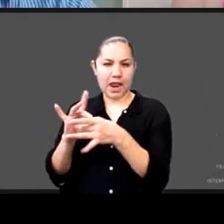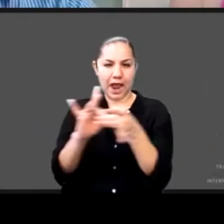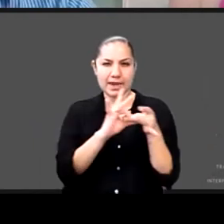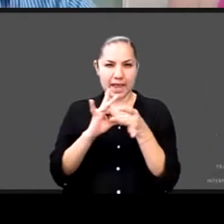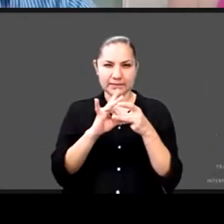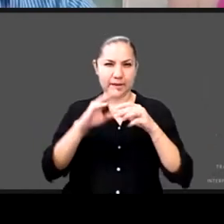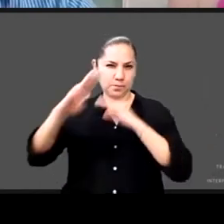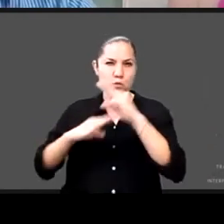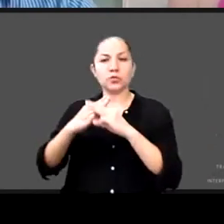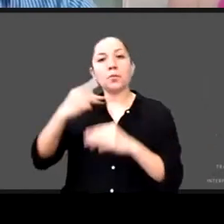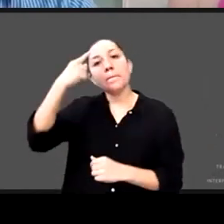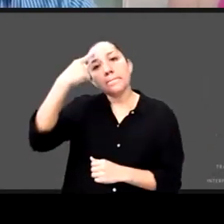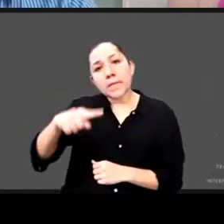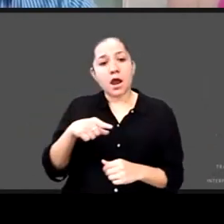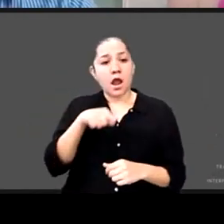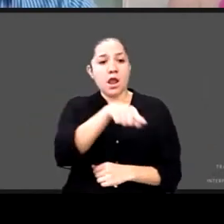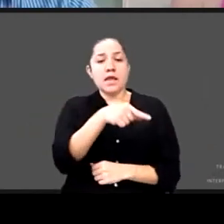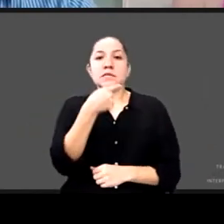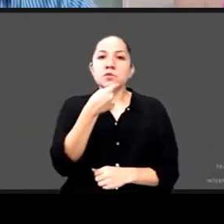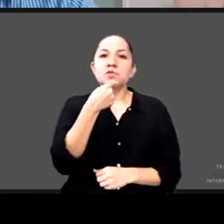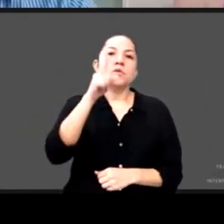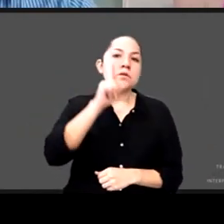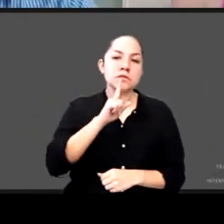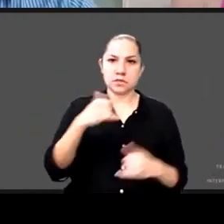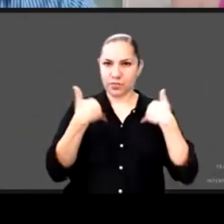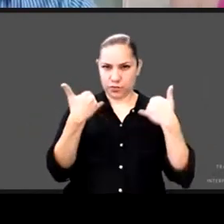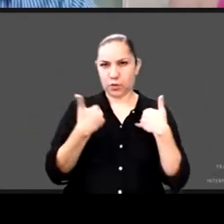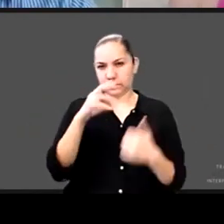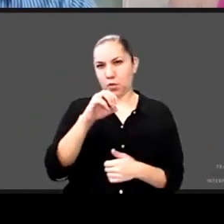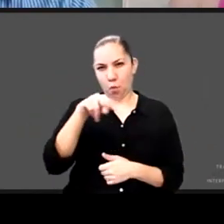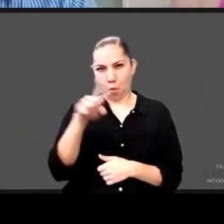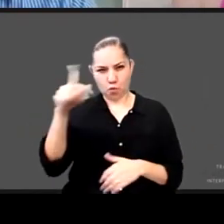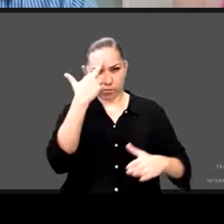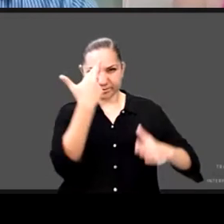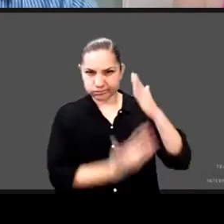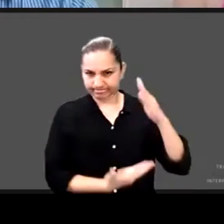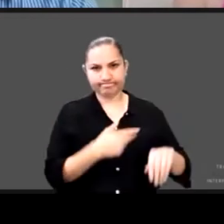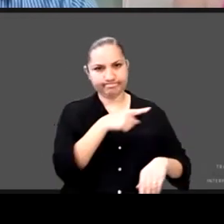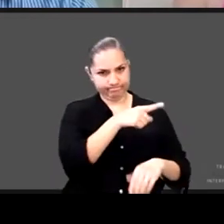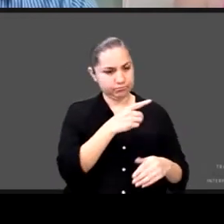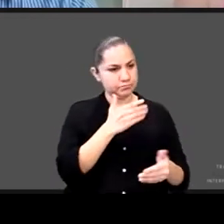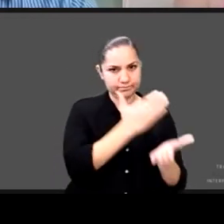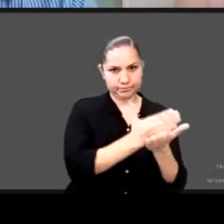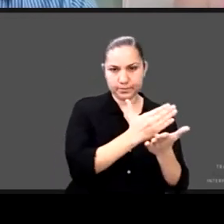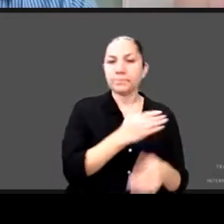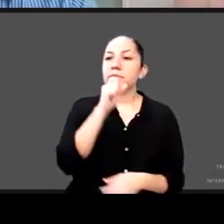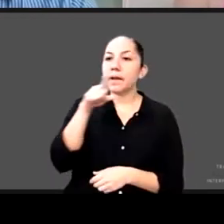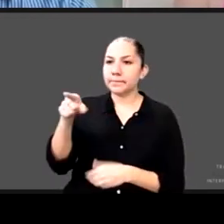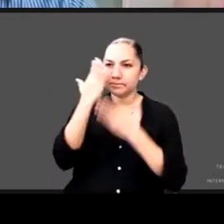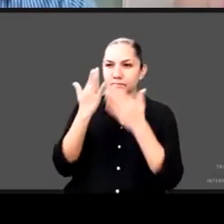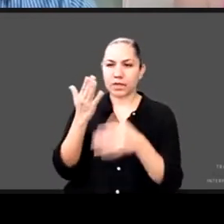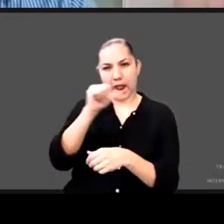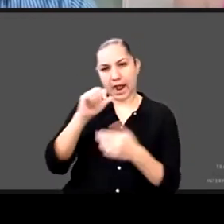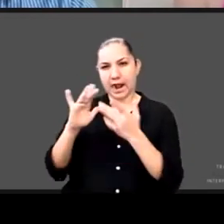toda forma de violencia contra niños, niñas y adolescentes de Naciones Unidas. Es licenciada en Relaciones Internacionales y maestra en Derechos